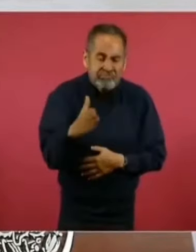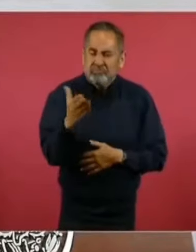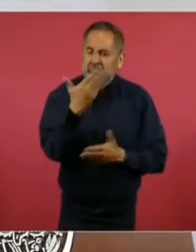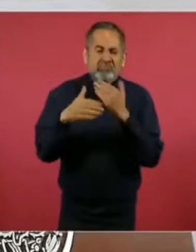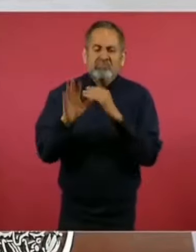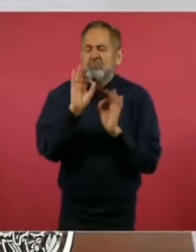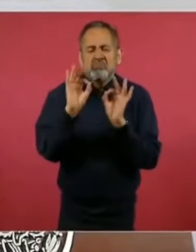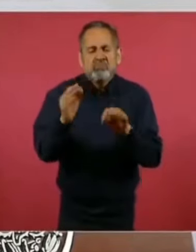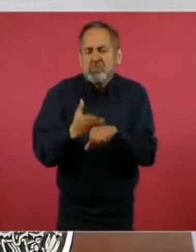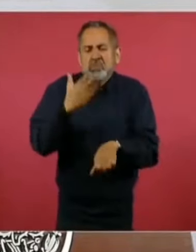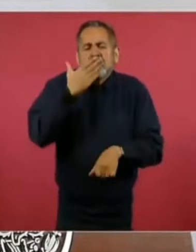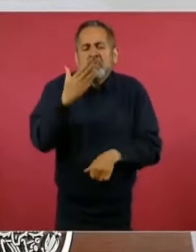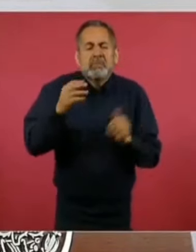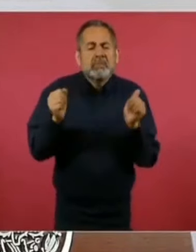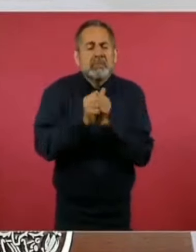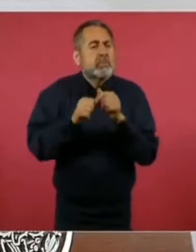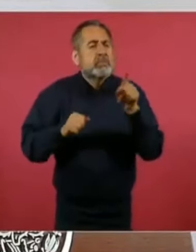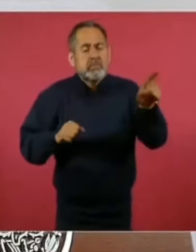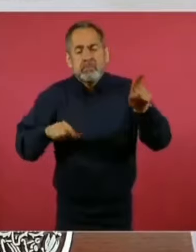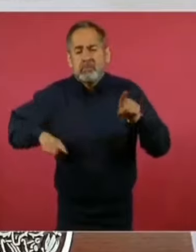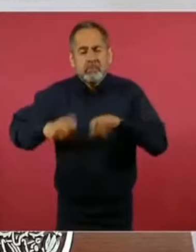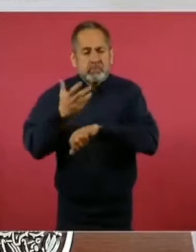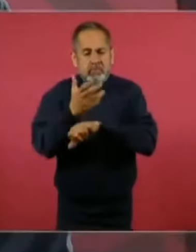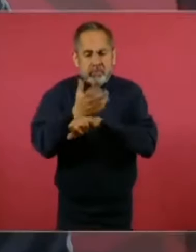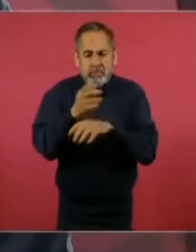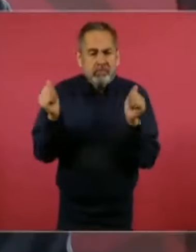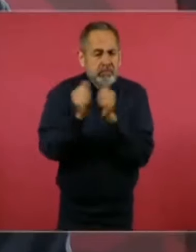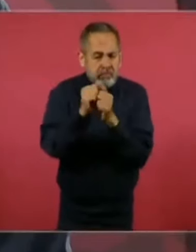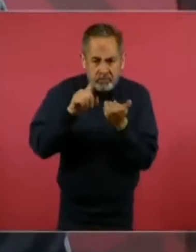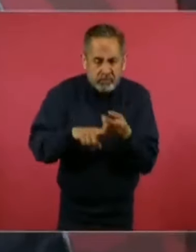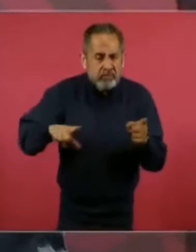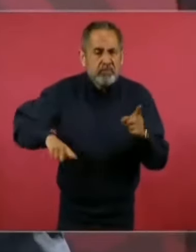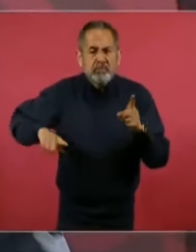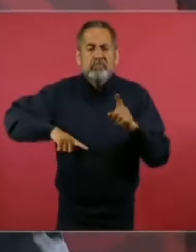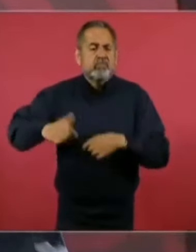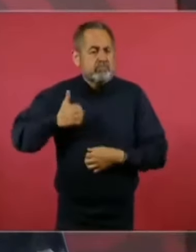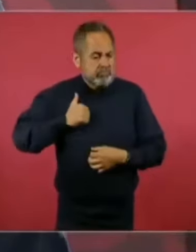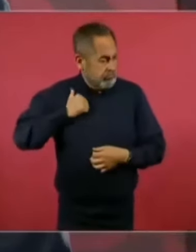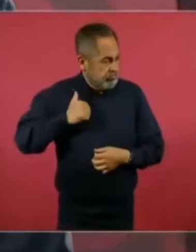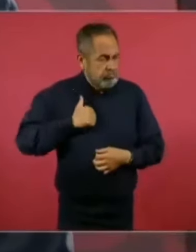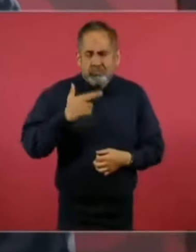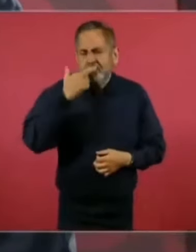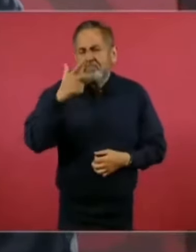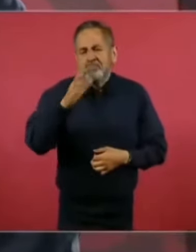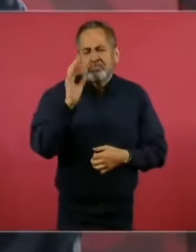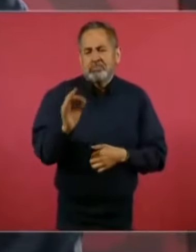relación con el gobierno de Estados Unidos, con el gobierno de Canadá.